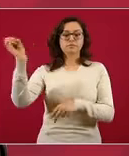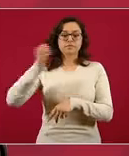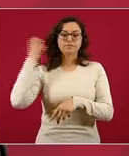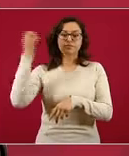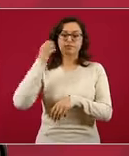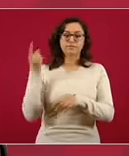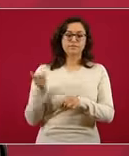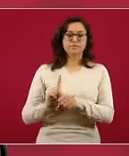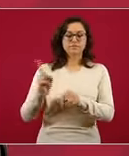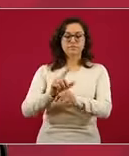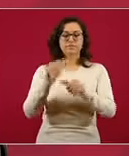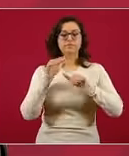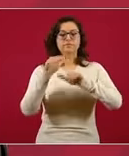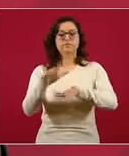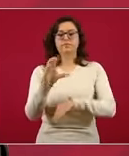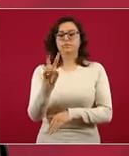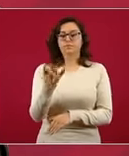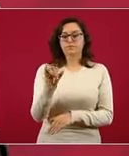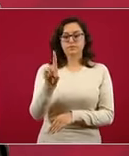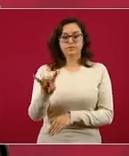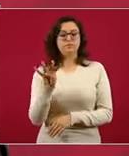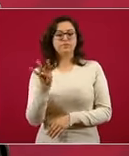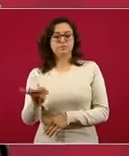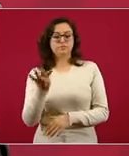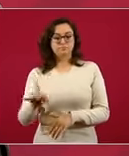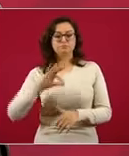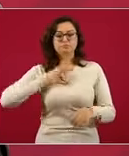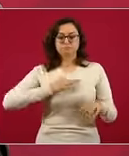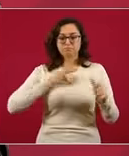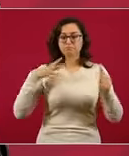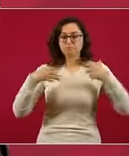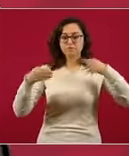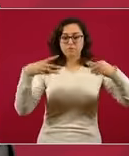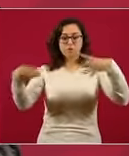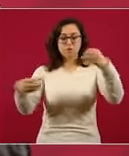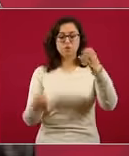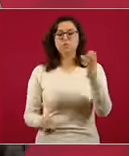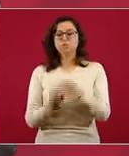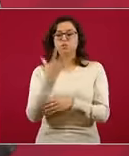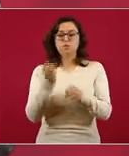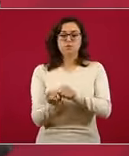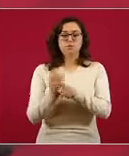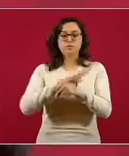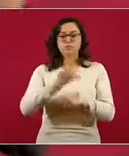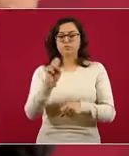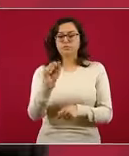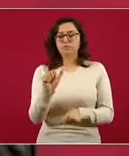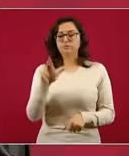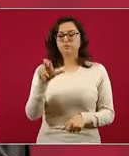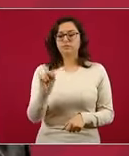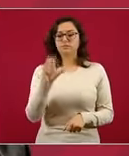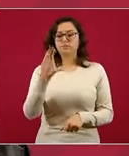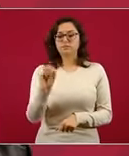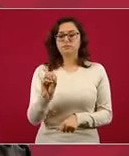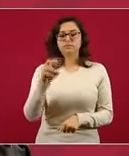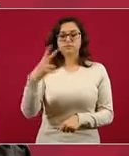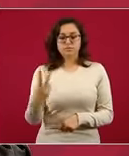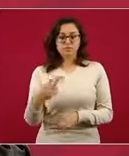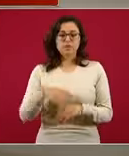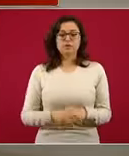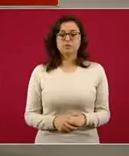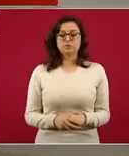diaria sobre COVID-19, COVID-19, la epidemia causada por el coronavirus SARS-CoV-2. Hoy vamos a tener